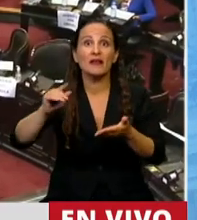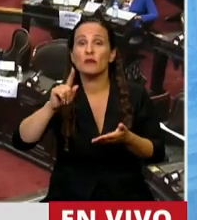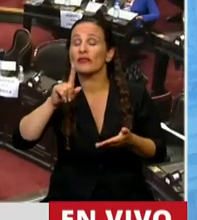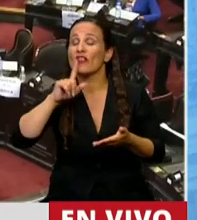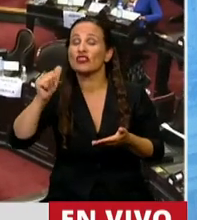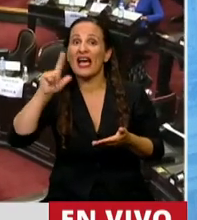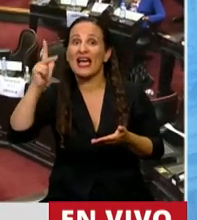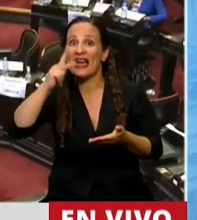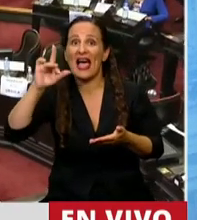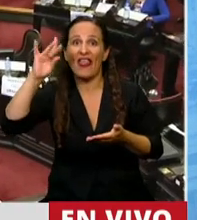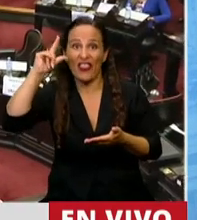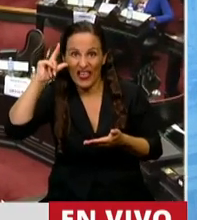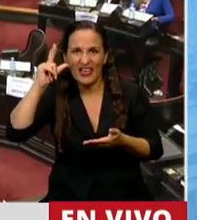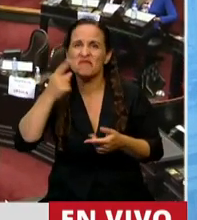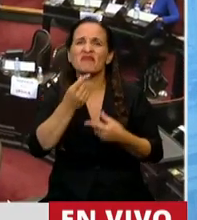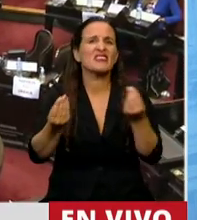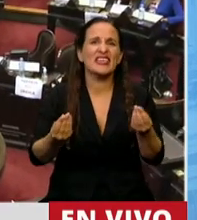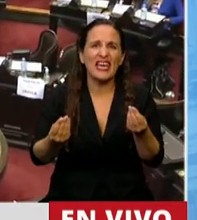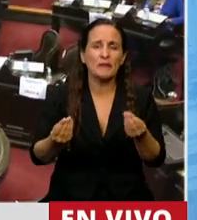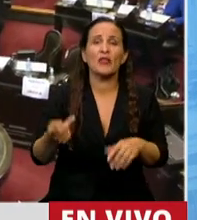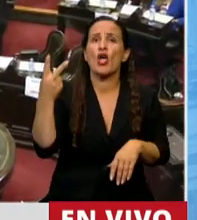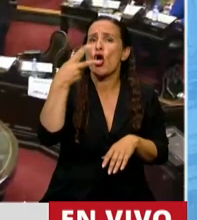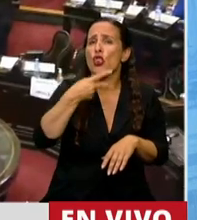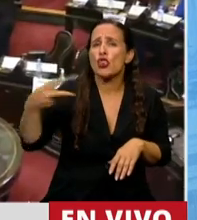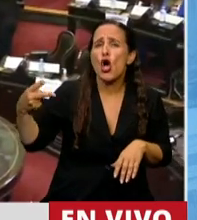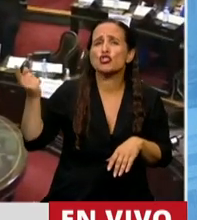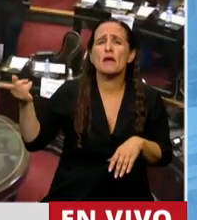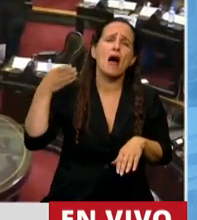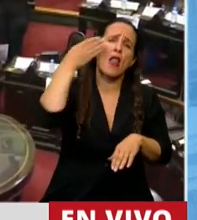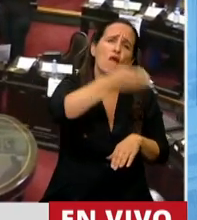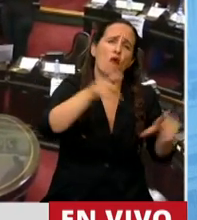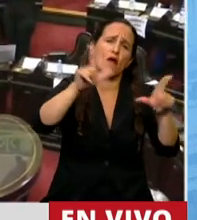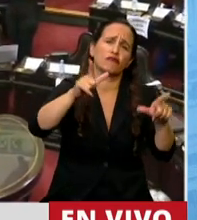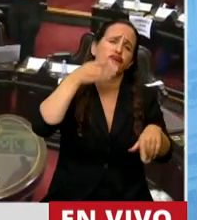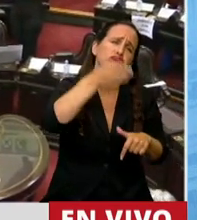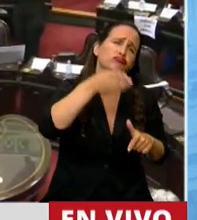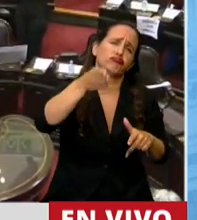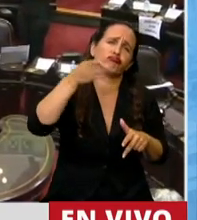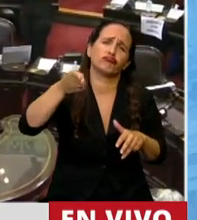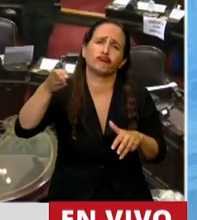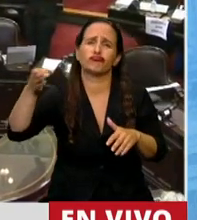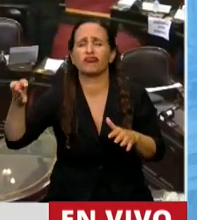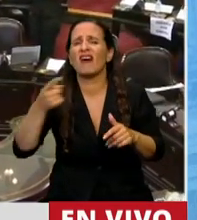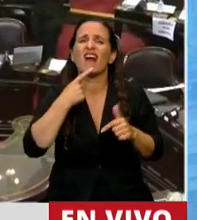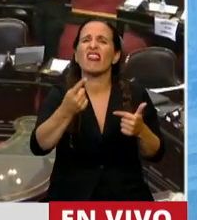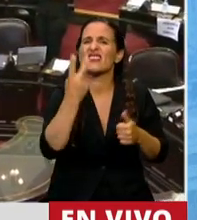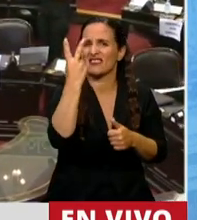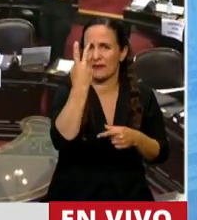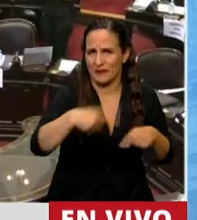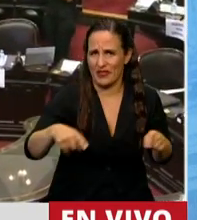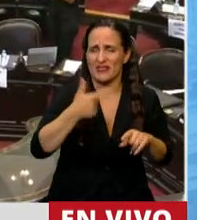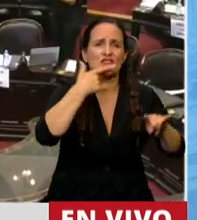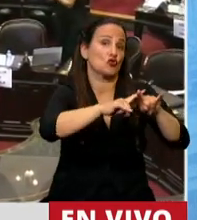Tailade? Estuvo 2 semanas dando vuelta por todos los medios amigos, diciendo básicamente 2 cosas. Un